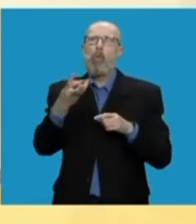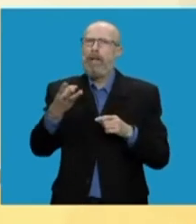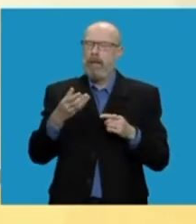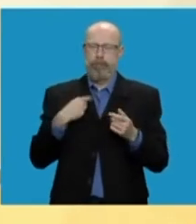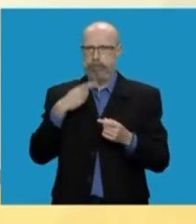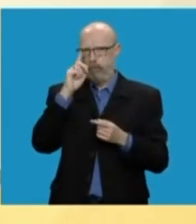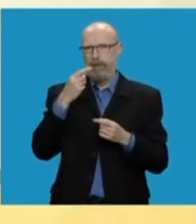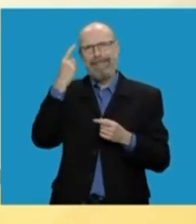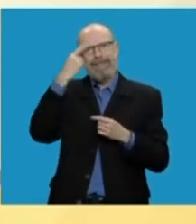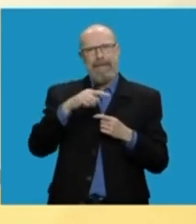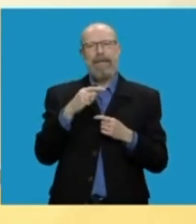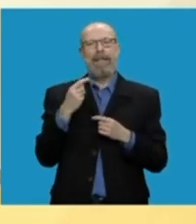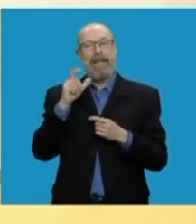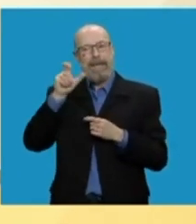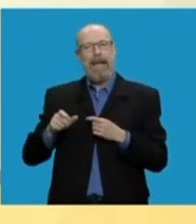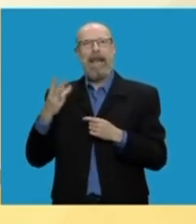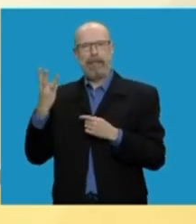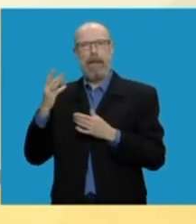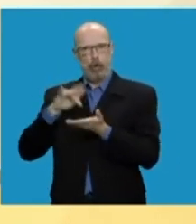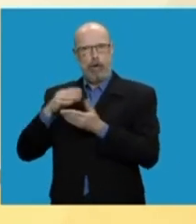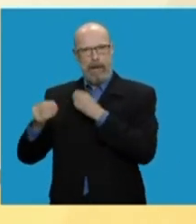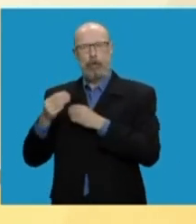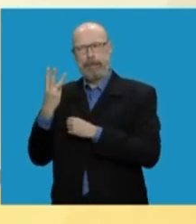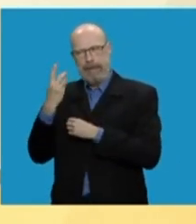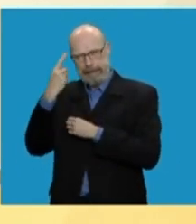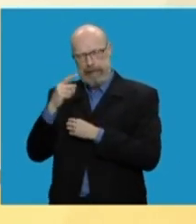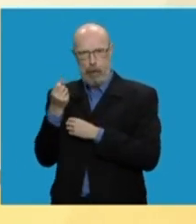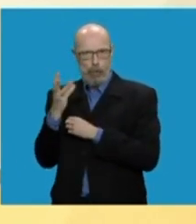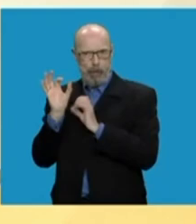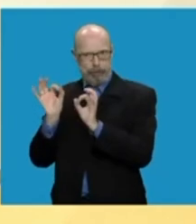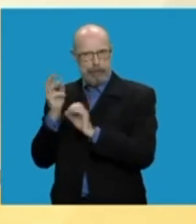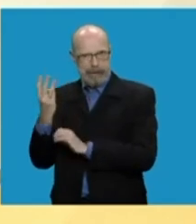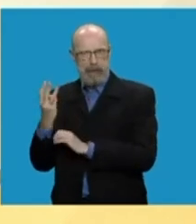que he hecho 3 giros de Italia, porque no sé por qué en aquella época